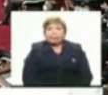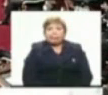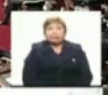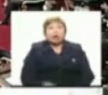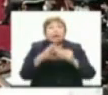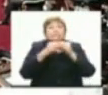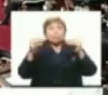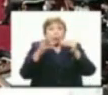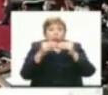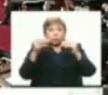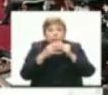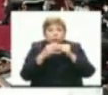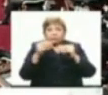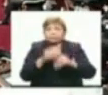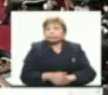Producción.